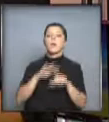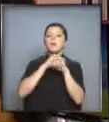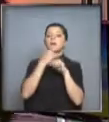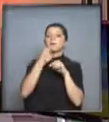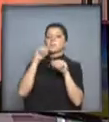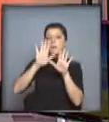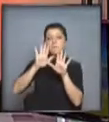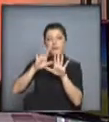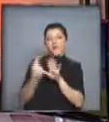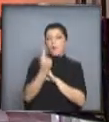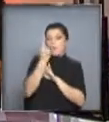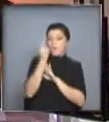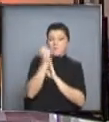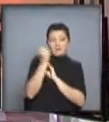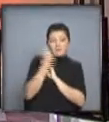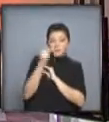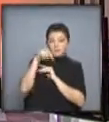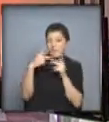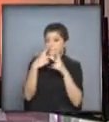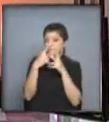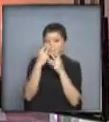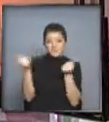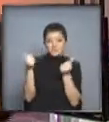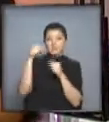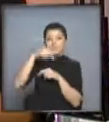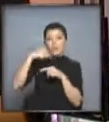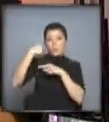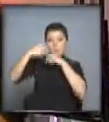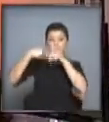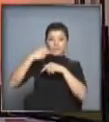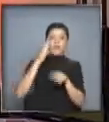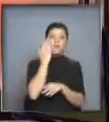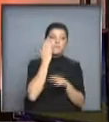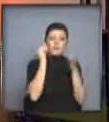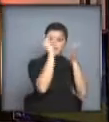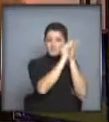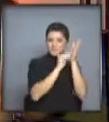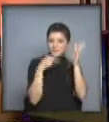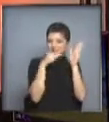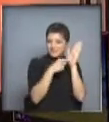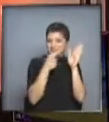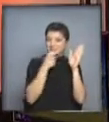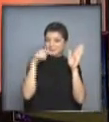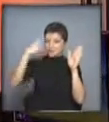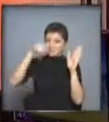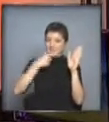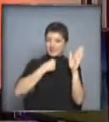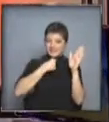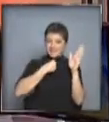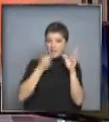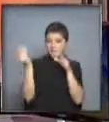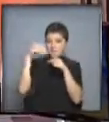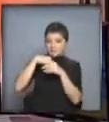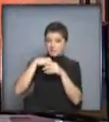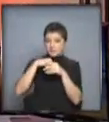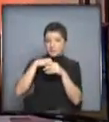nos estamos yendo, nos queda un minuto solamente. Esto lo podemos seguir en Facebook, en Una Tarde Cualquiera TV, si tienen ganas de participar